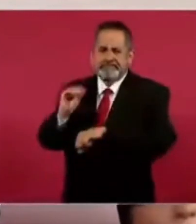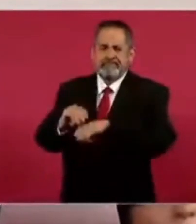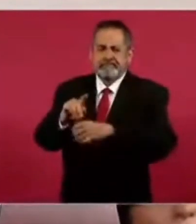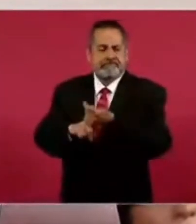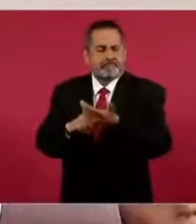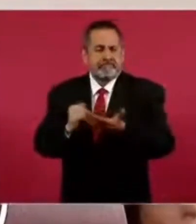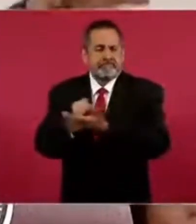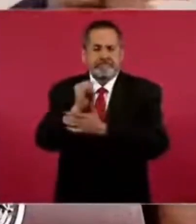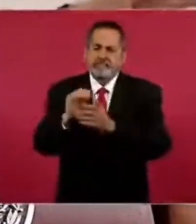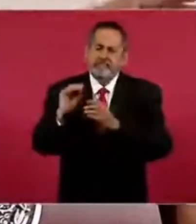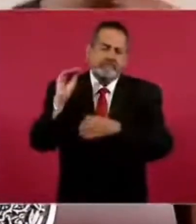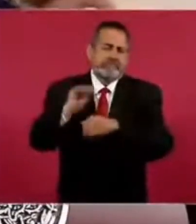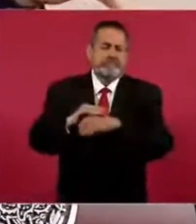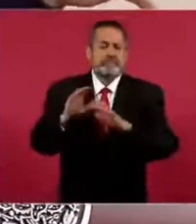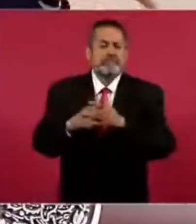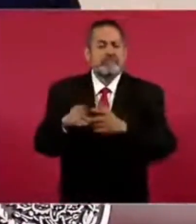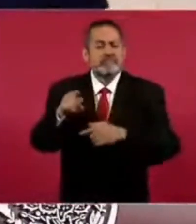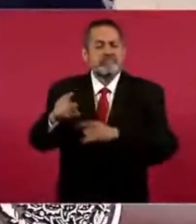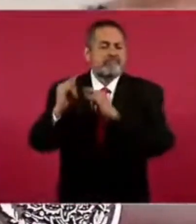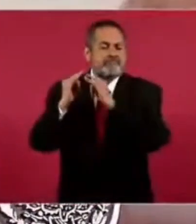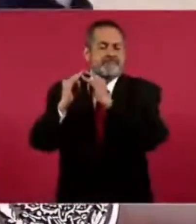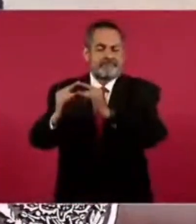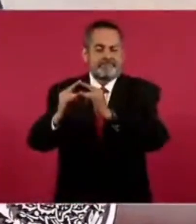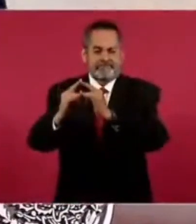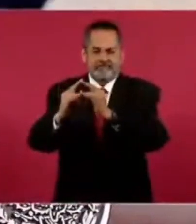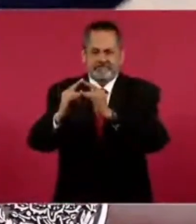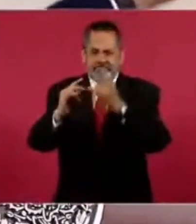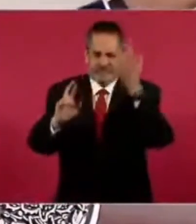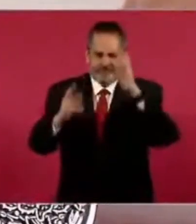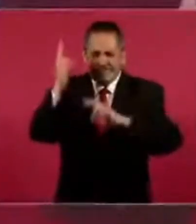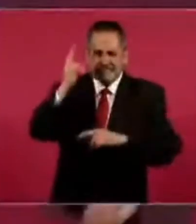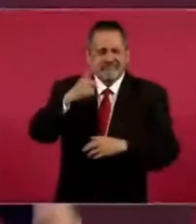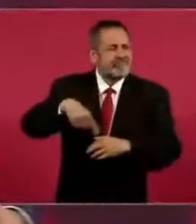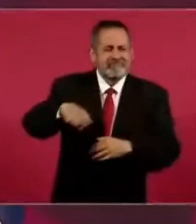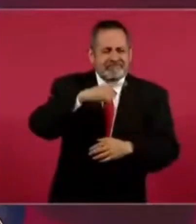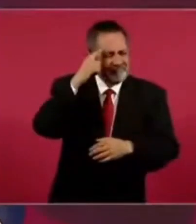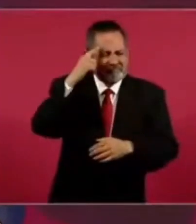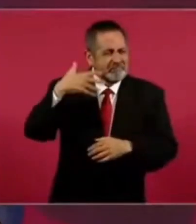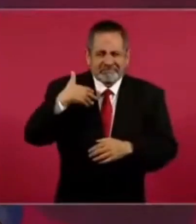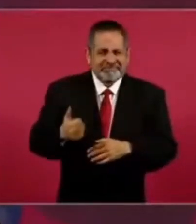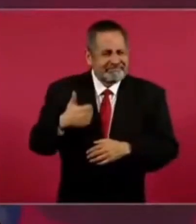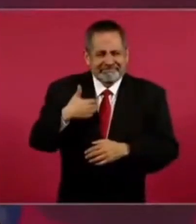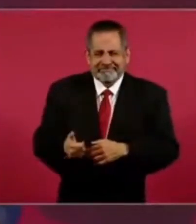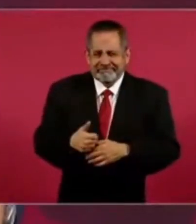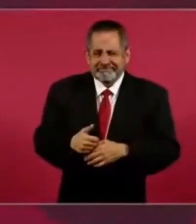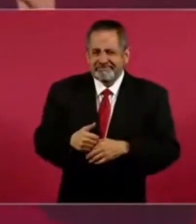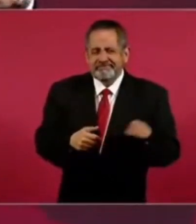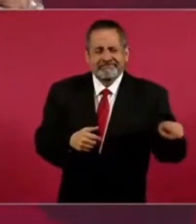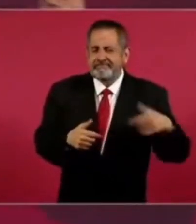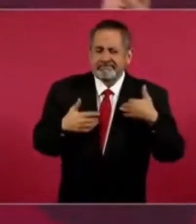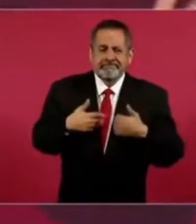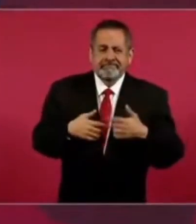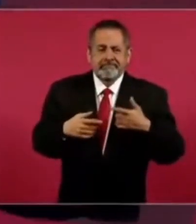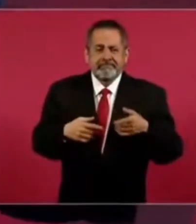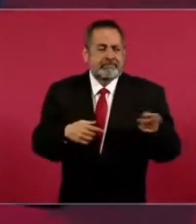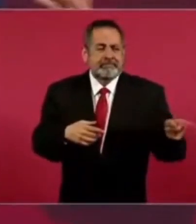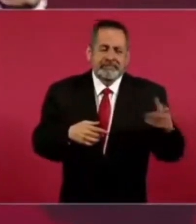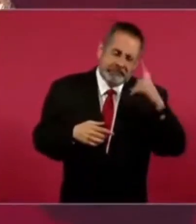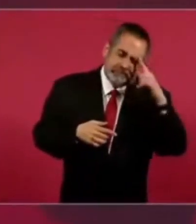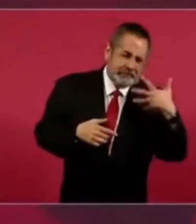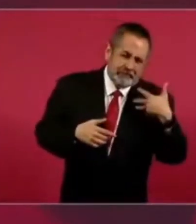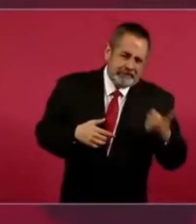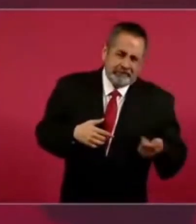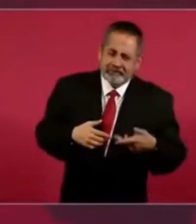de hacer el plantón? Que nunca lo entendieron nuestros adversarios, porque no van a entender,